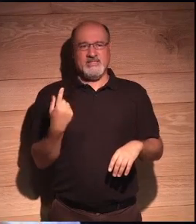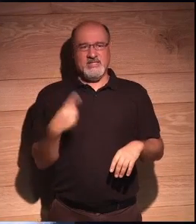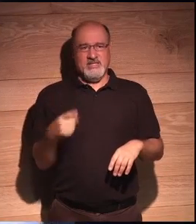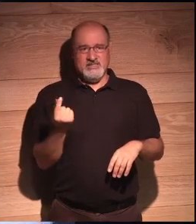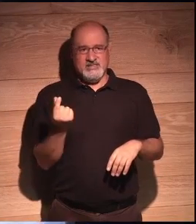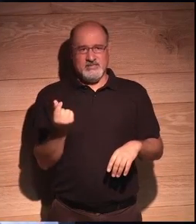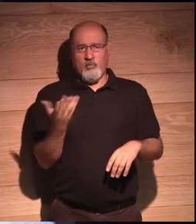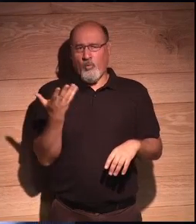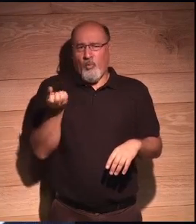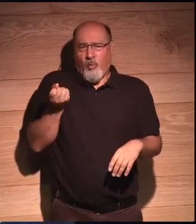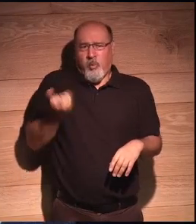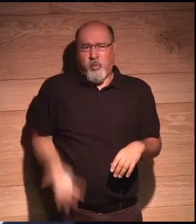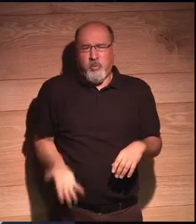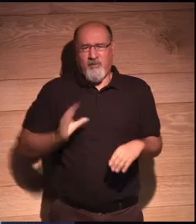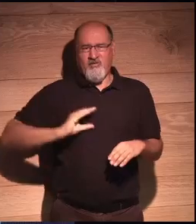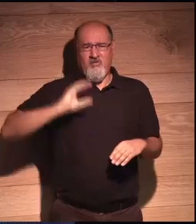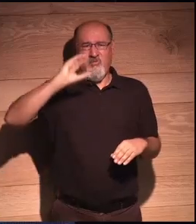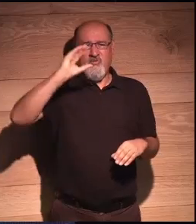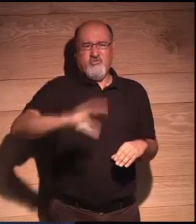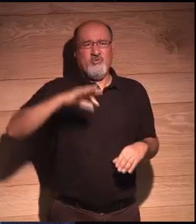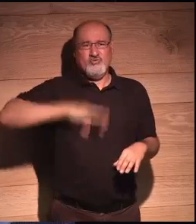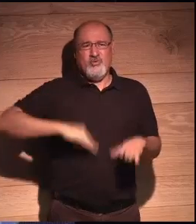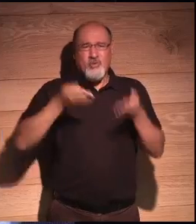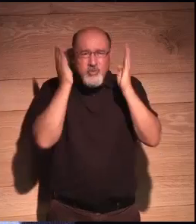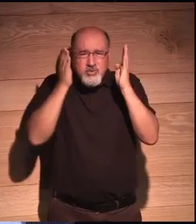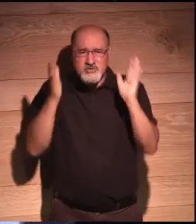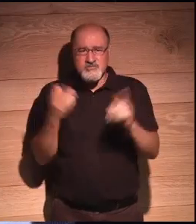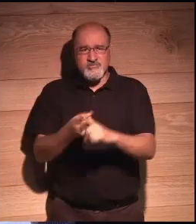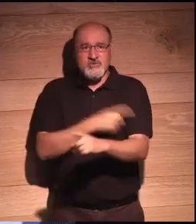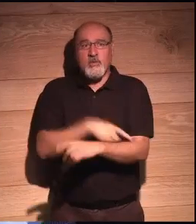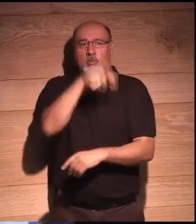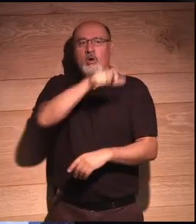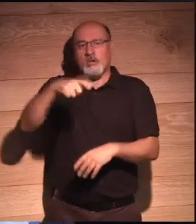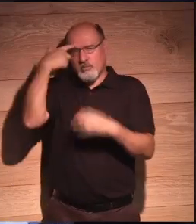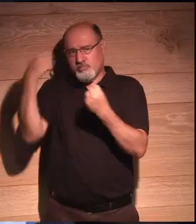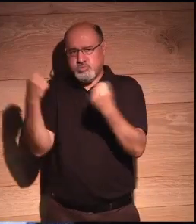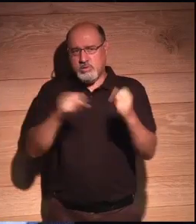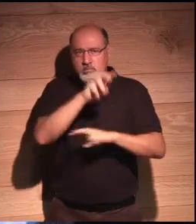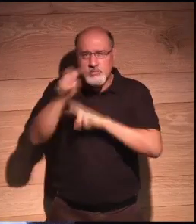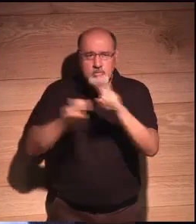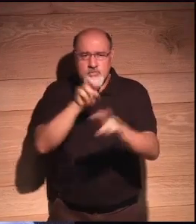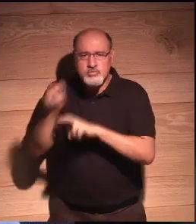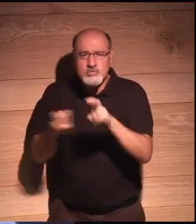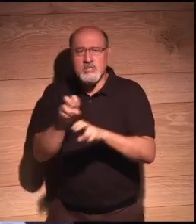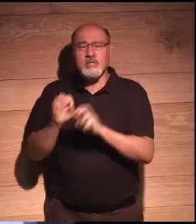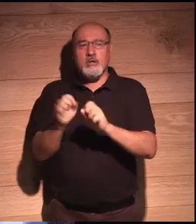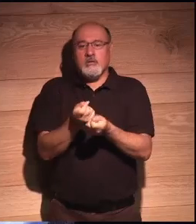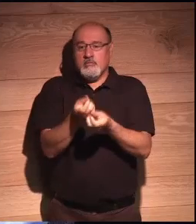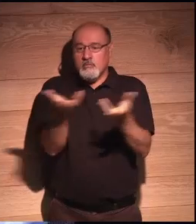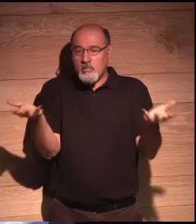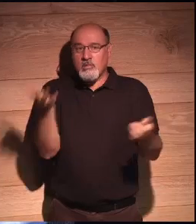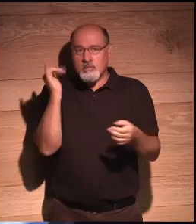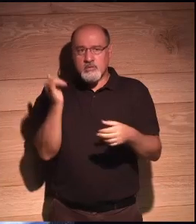época, era un sueldo brutal. Y era porque necesitaban a gente cualificada, empezaron a buscar y bueno, unos